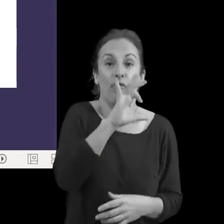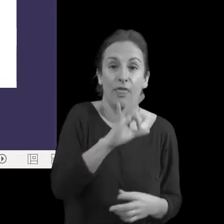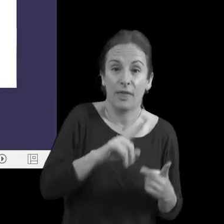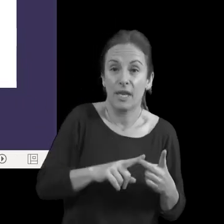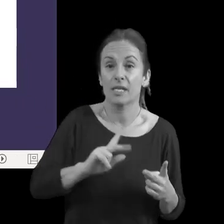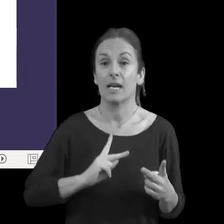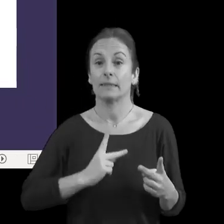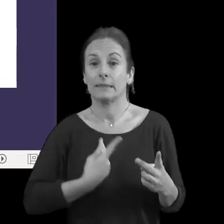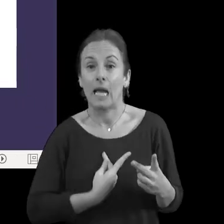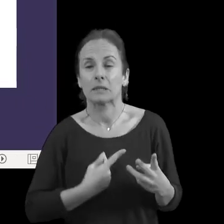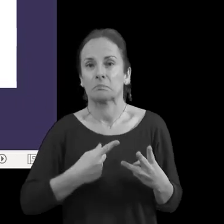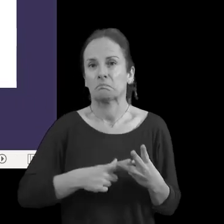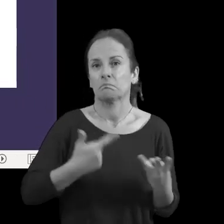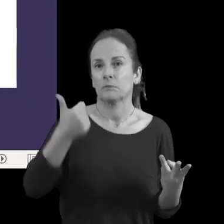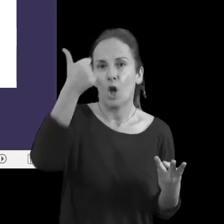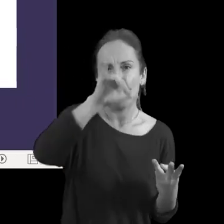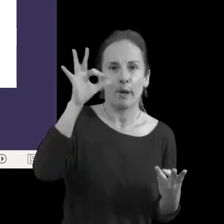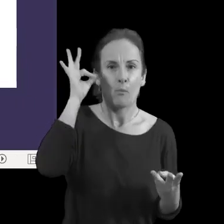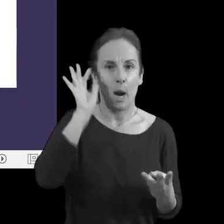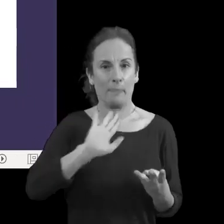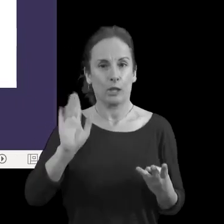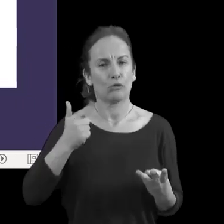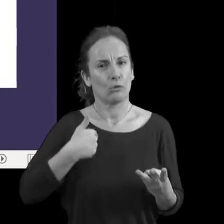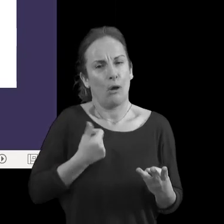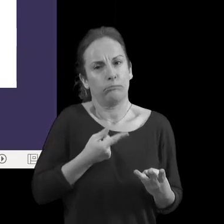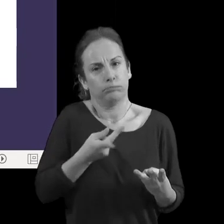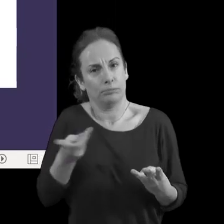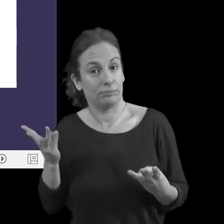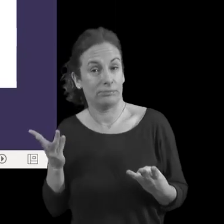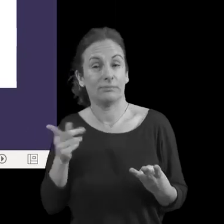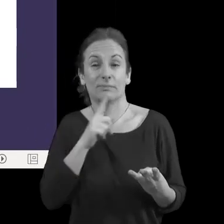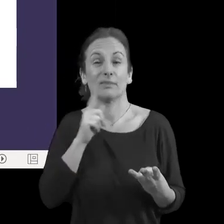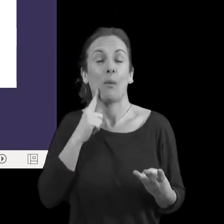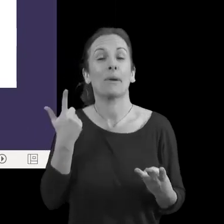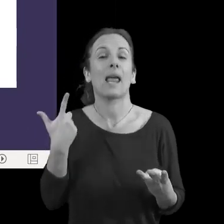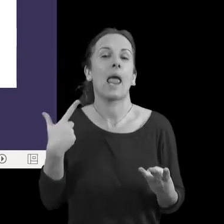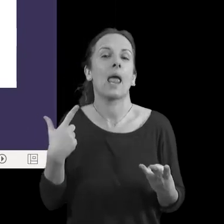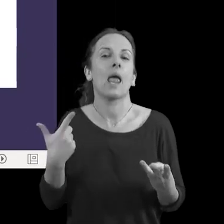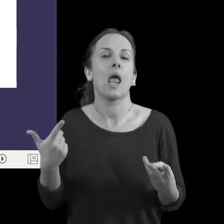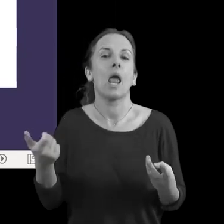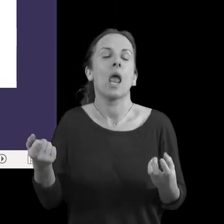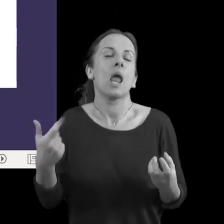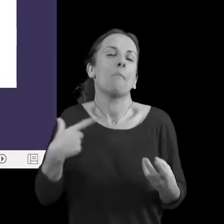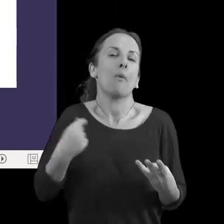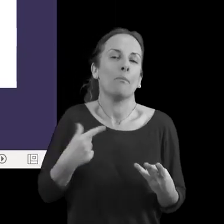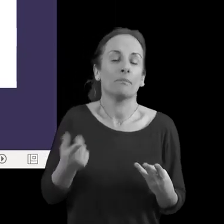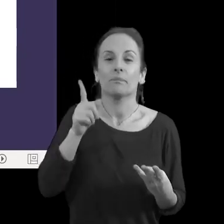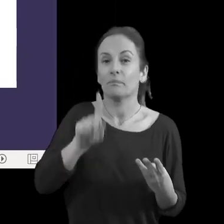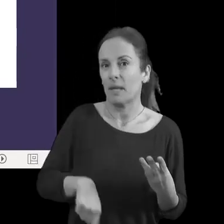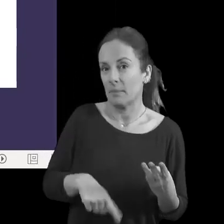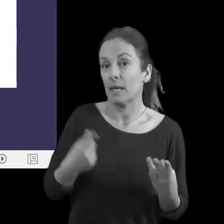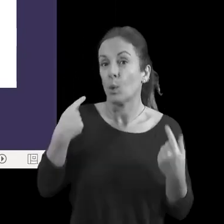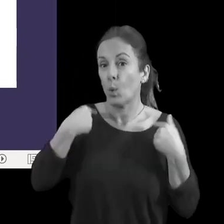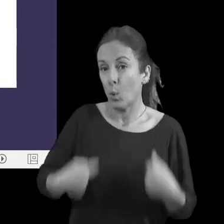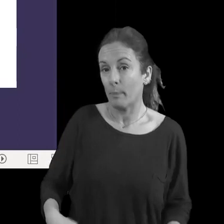diferentes expresiones de género, ¿no? Esto que se dice así popularmente plumas, ¿no? Al tiempo que nuestros cuerpos y nuestras vidas